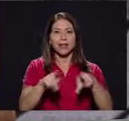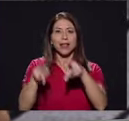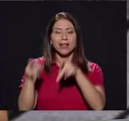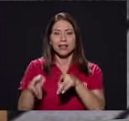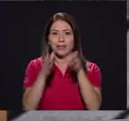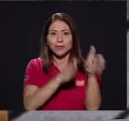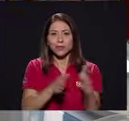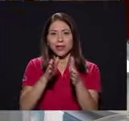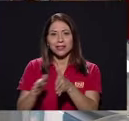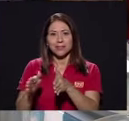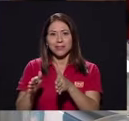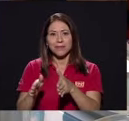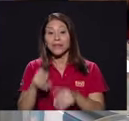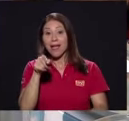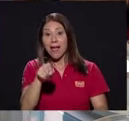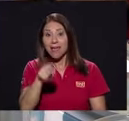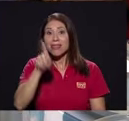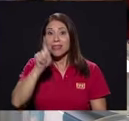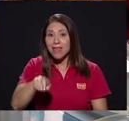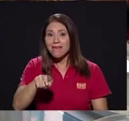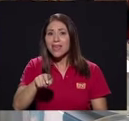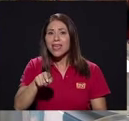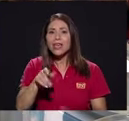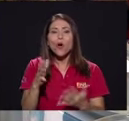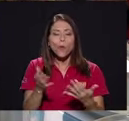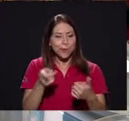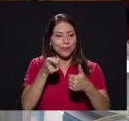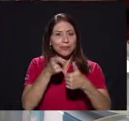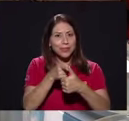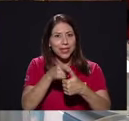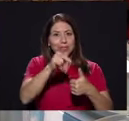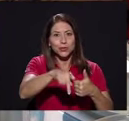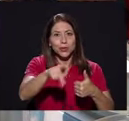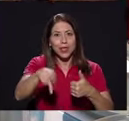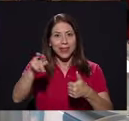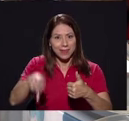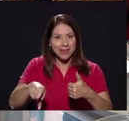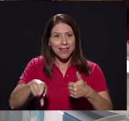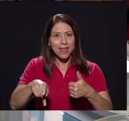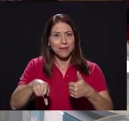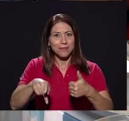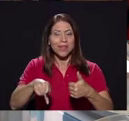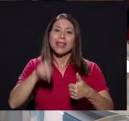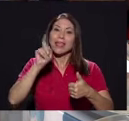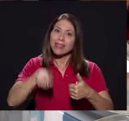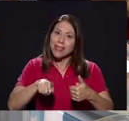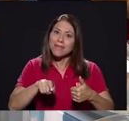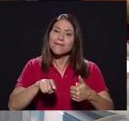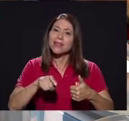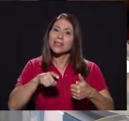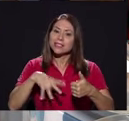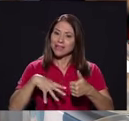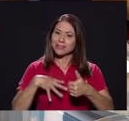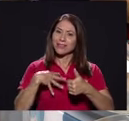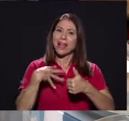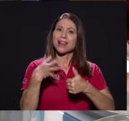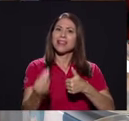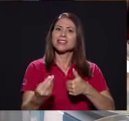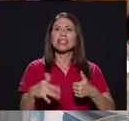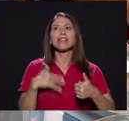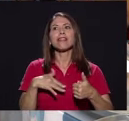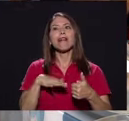gente se organiza. Y yo creo que es ahí donde hay que hacer una mezcla entre la ciudadanía, que tiene que deselitizar y salirse